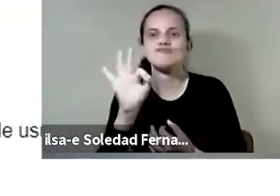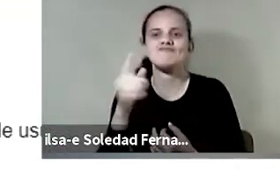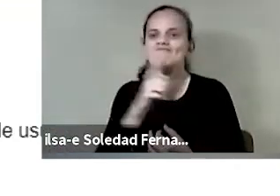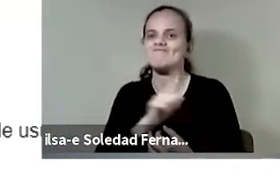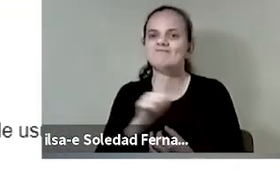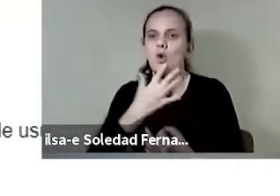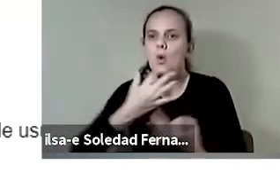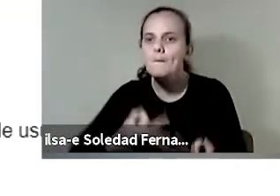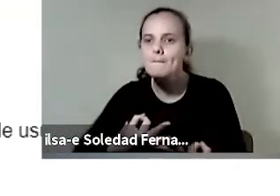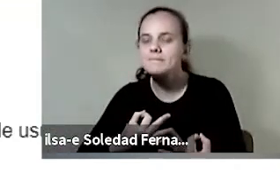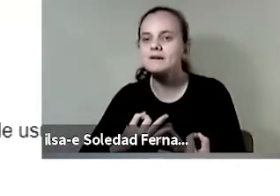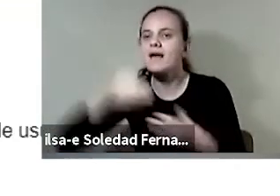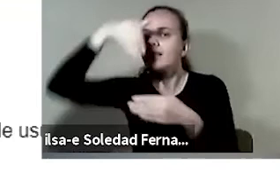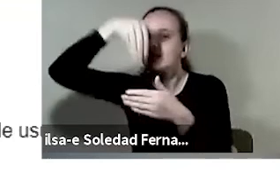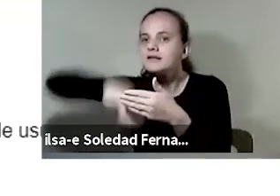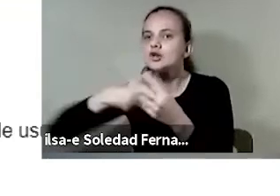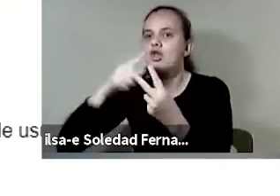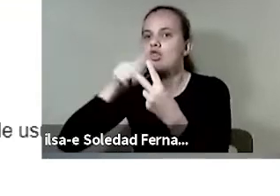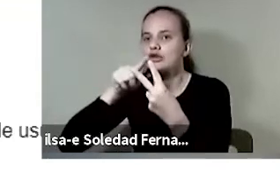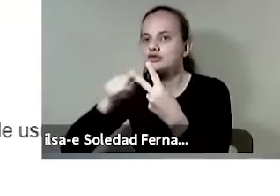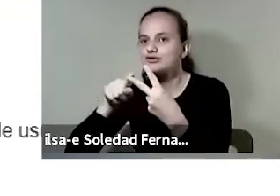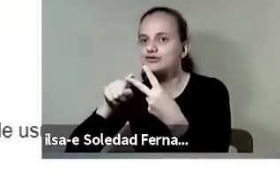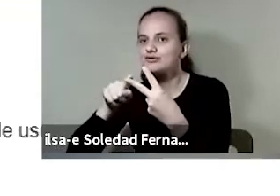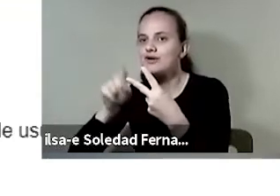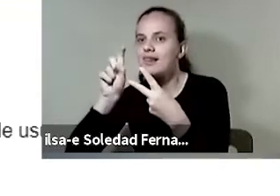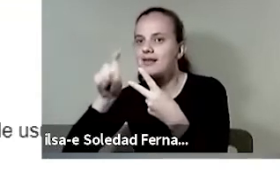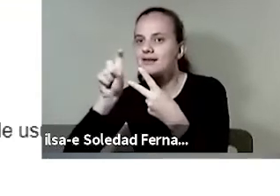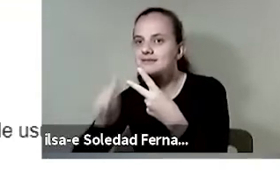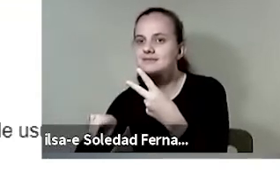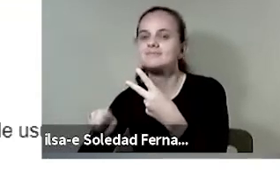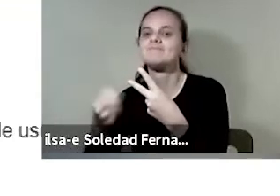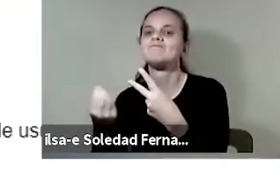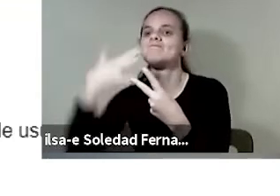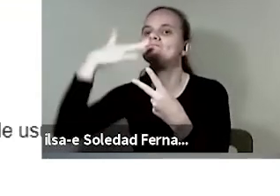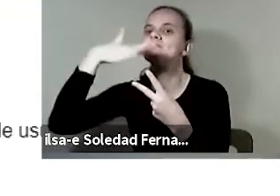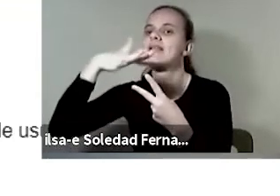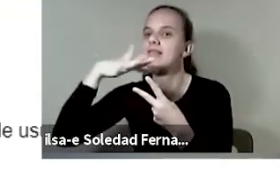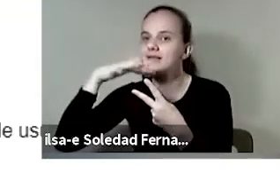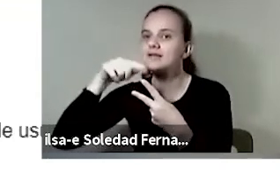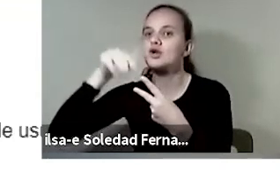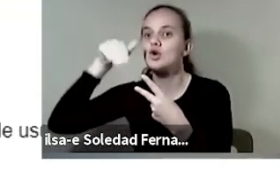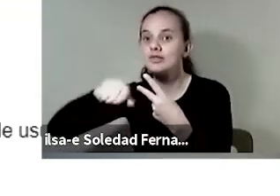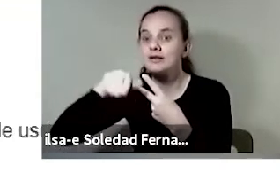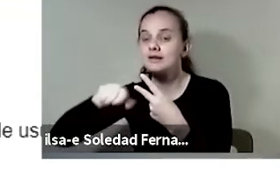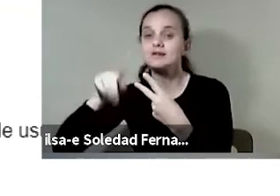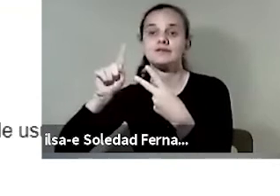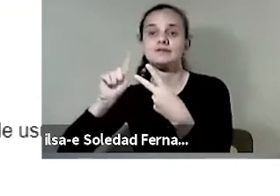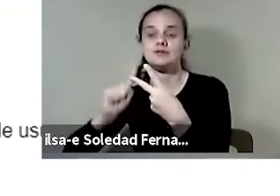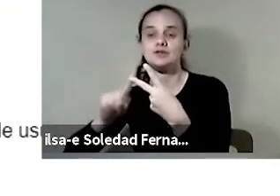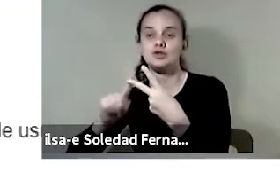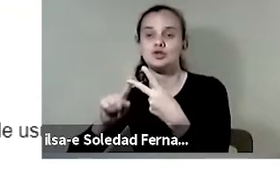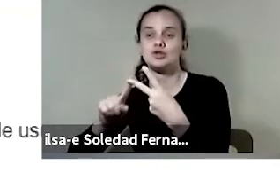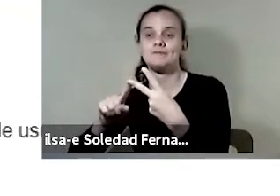nuestra aplicación, está cumpliendo realmente con los lineamientos de Internet. Y dentro de ese criterio vamos a tener dos links.